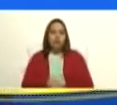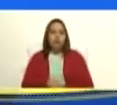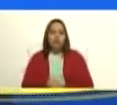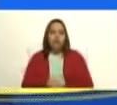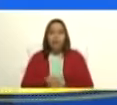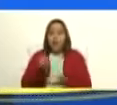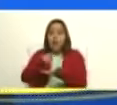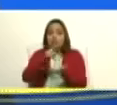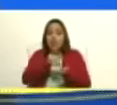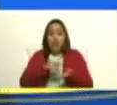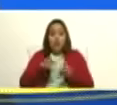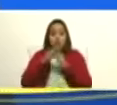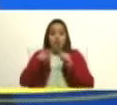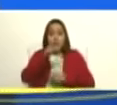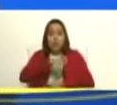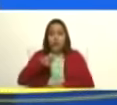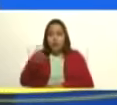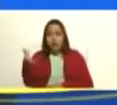de todos y de todas